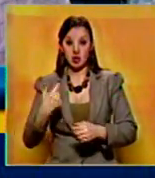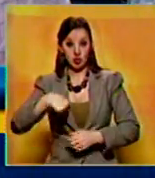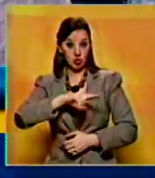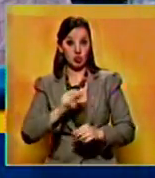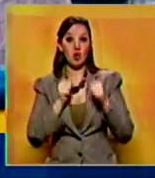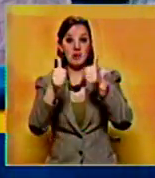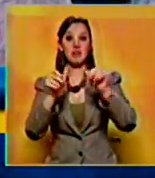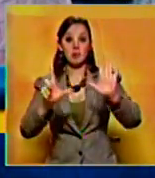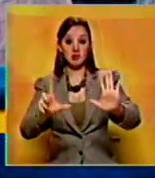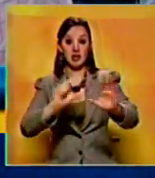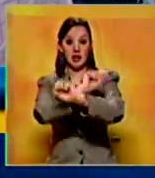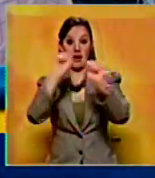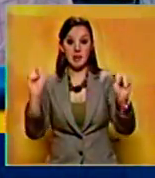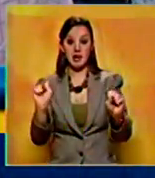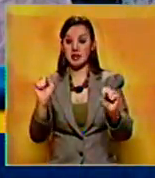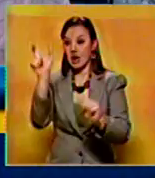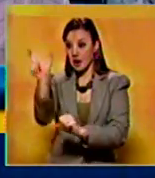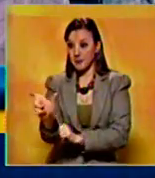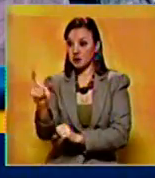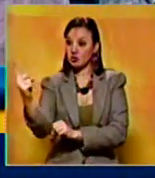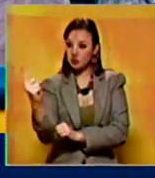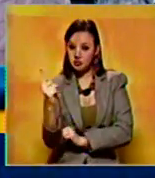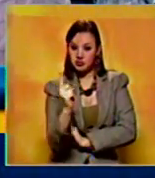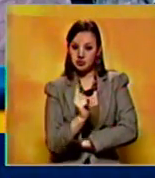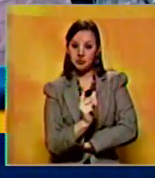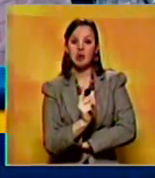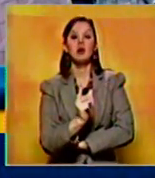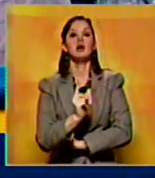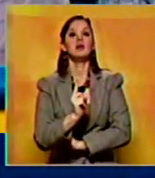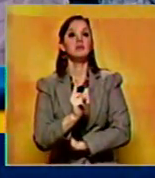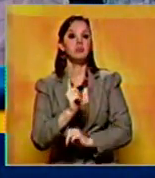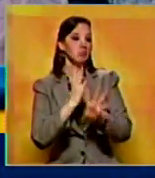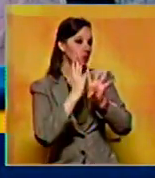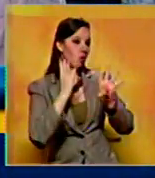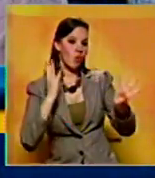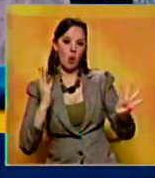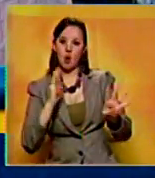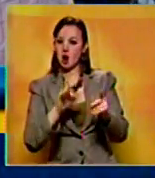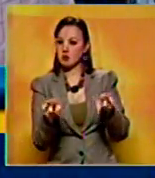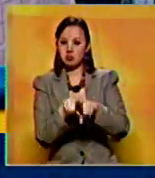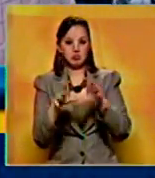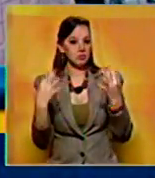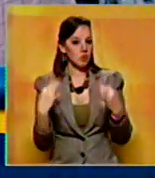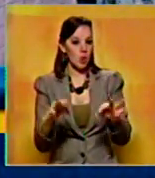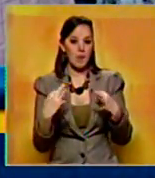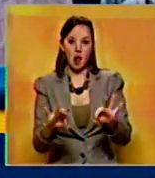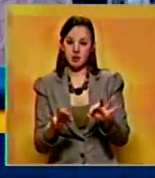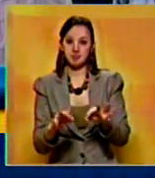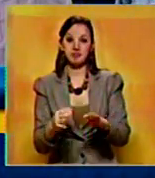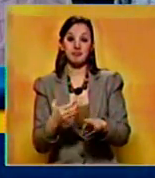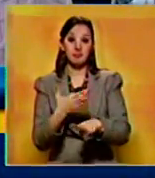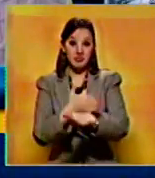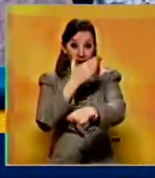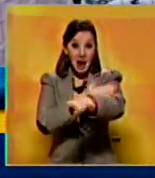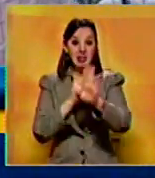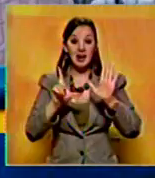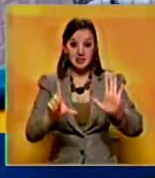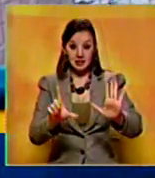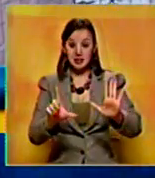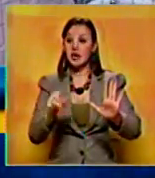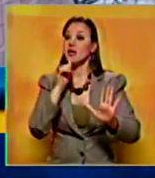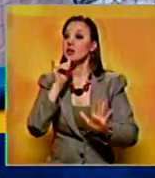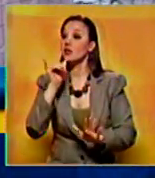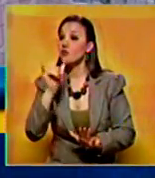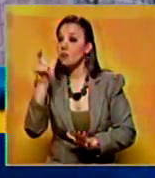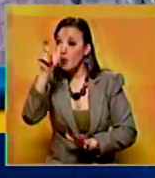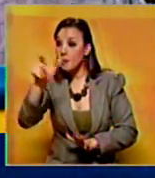mañana. La persona llega, hace la cola respectiva. Nosotros antes de esa hora le informamos